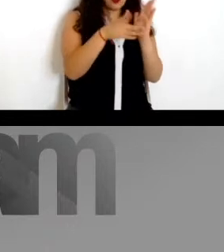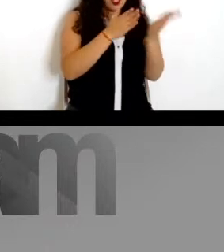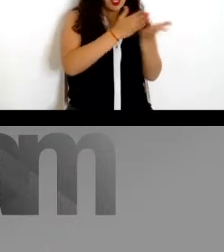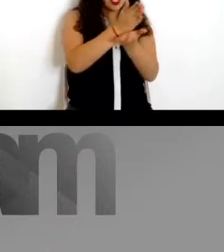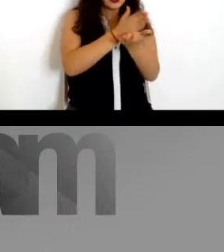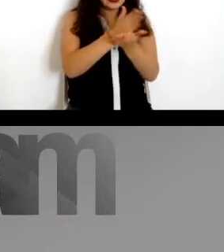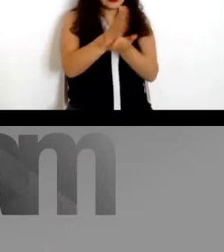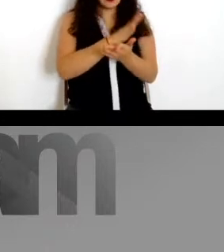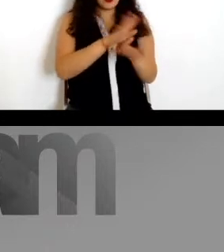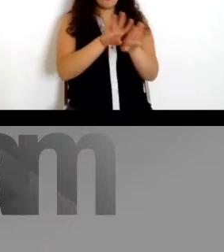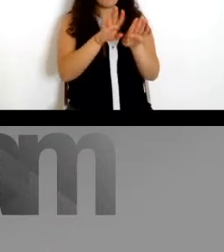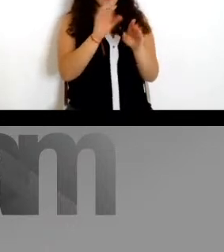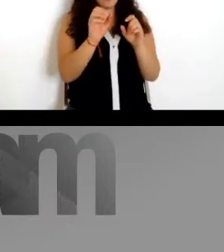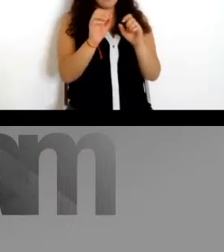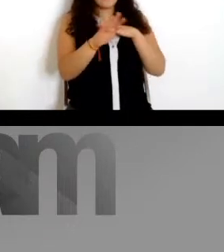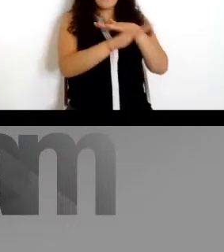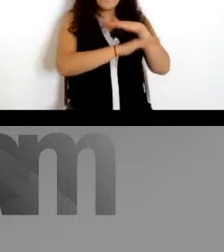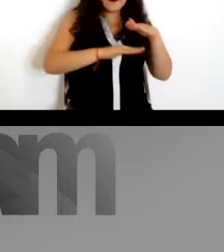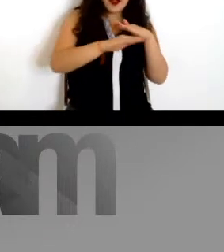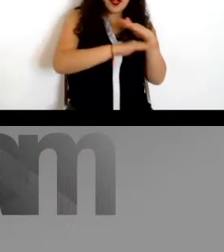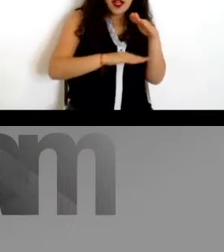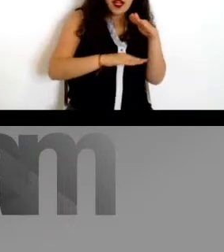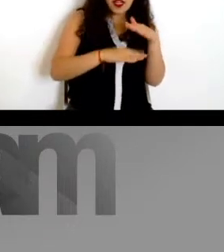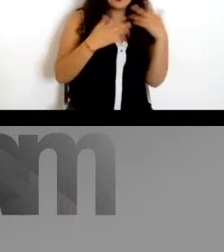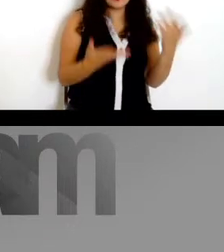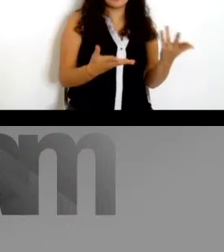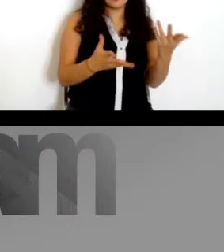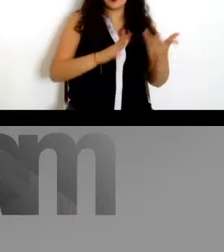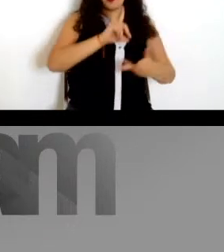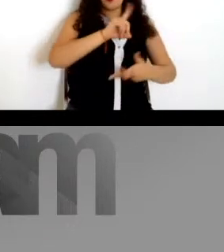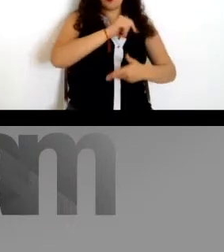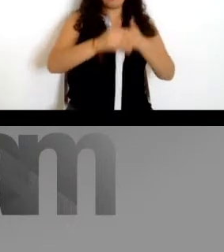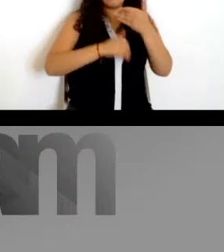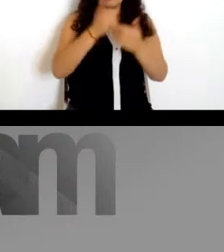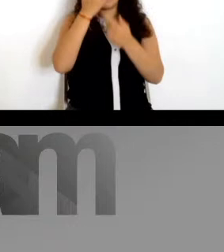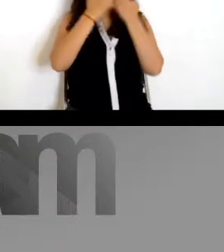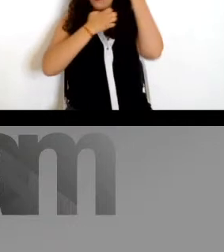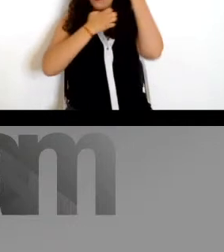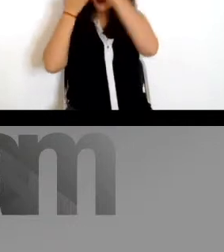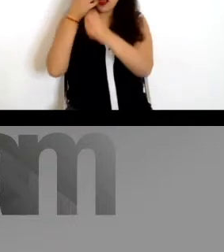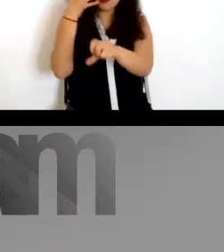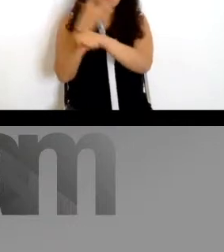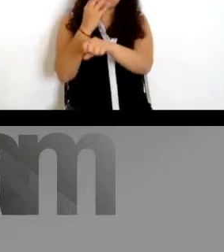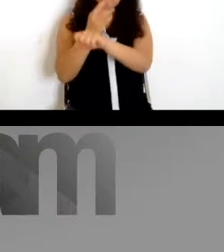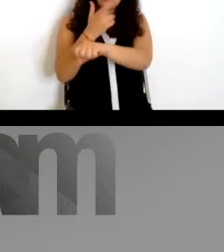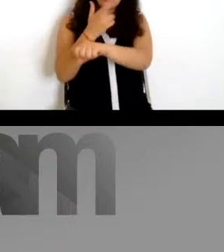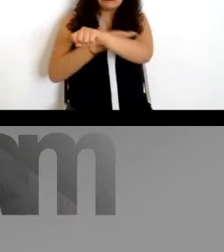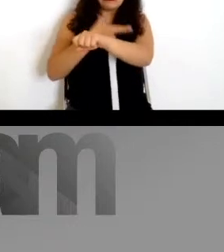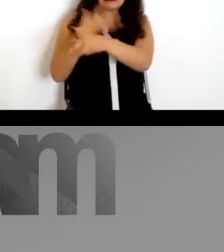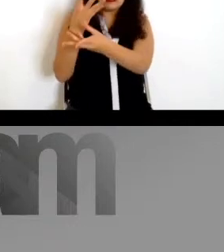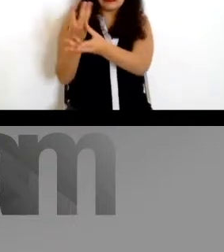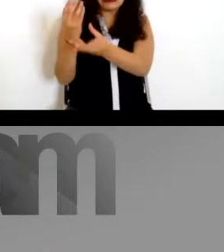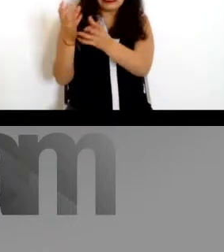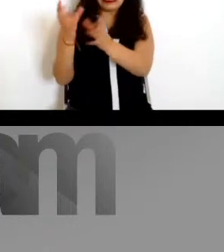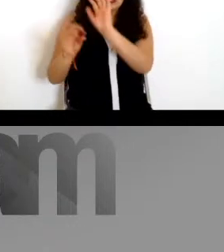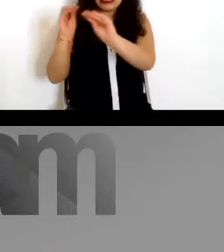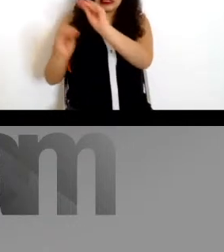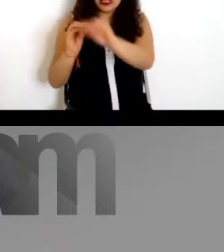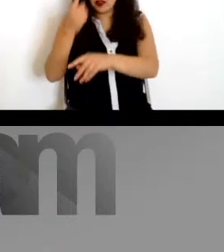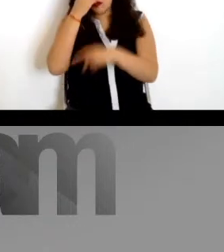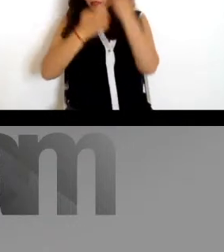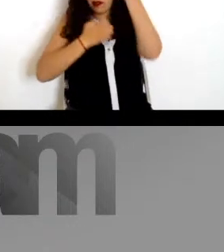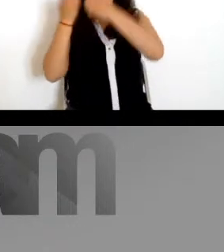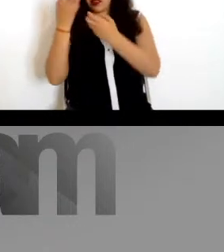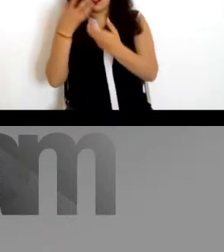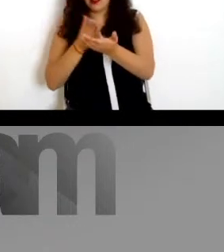pilar y no más adelante tener que estar evaluando, remodelando, llevando a cabo evaluaciones de accesibilidad,